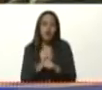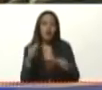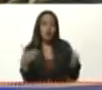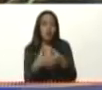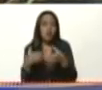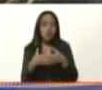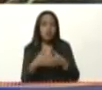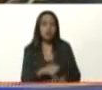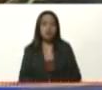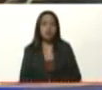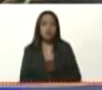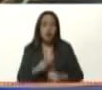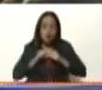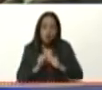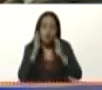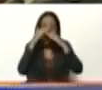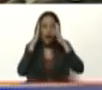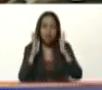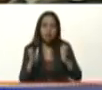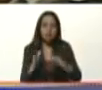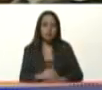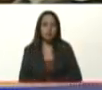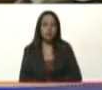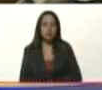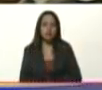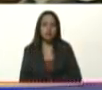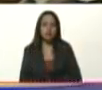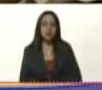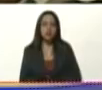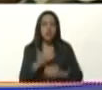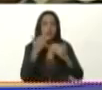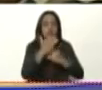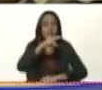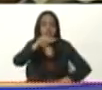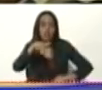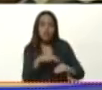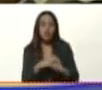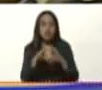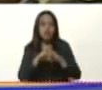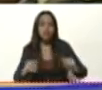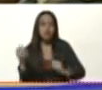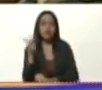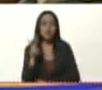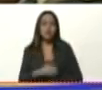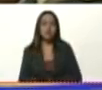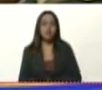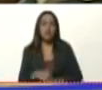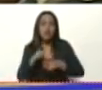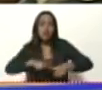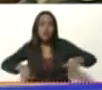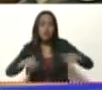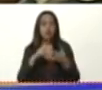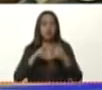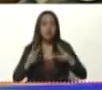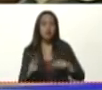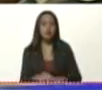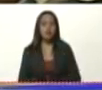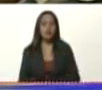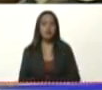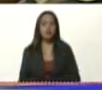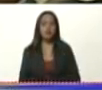multidisciplinario para ir atendiendo a nivel nacional en todo el territorio desde los cuadrantes de paz de ese espacio